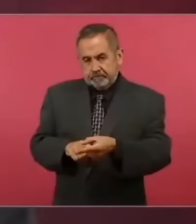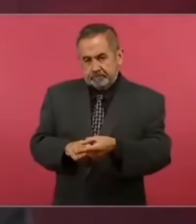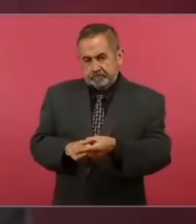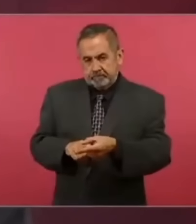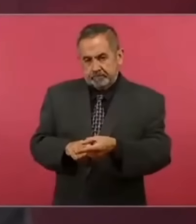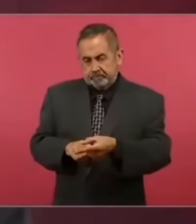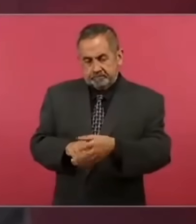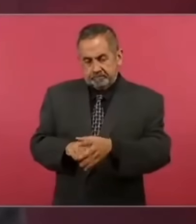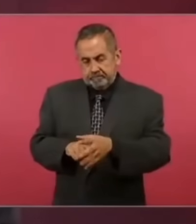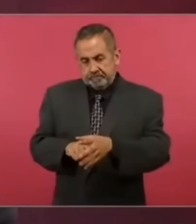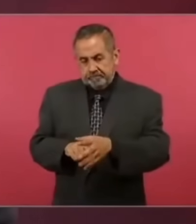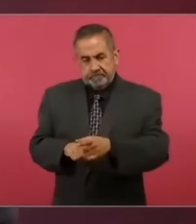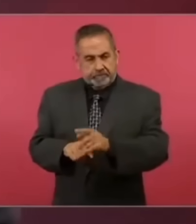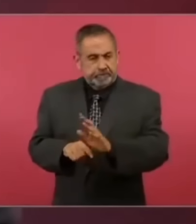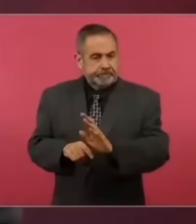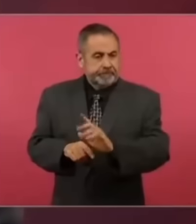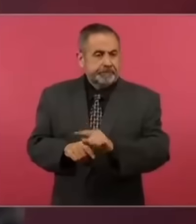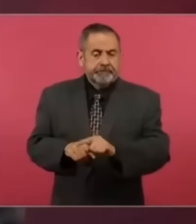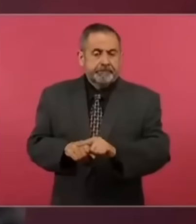la